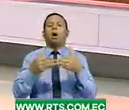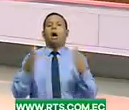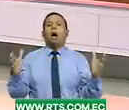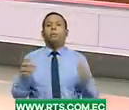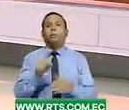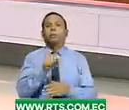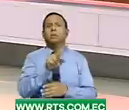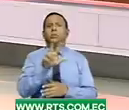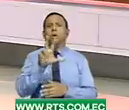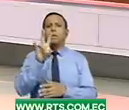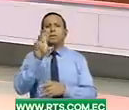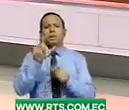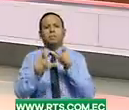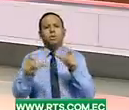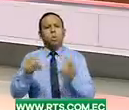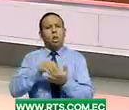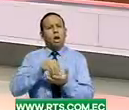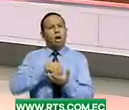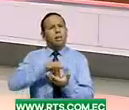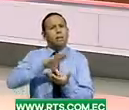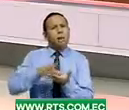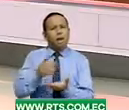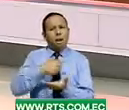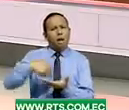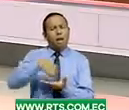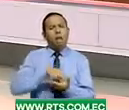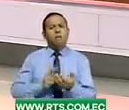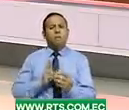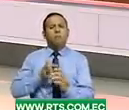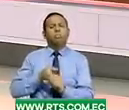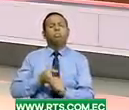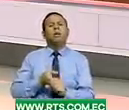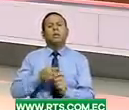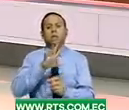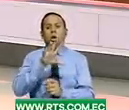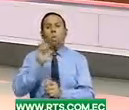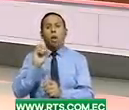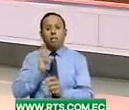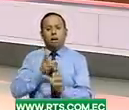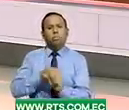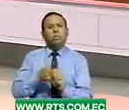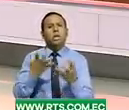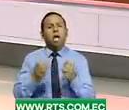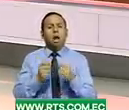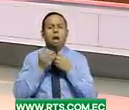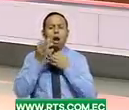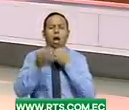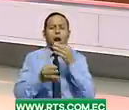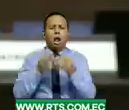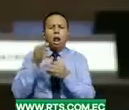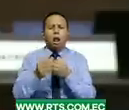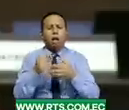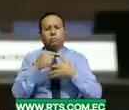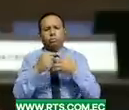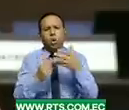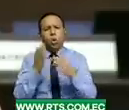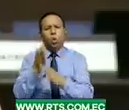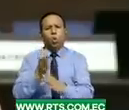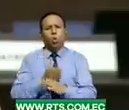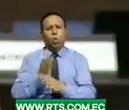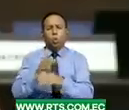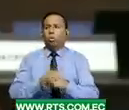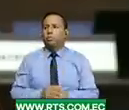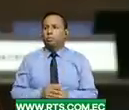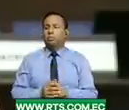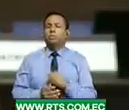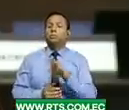137 legisladores. Más de 50 asambleístas se inscribieron para participar. Que usted tiene firmado el